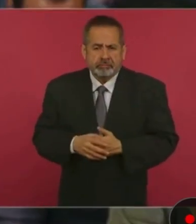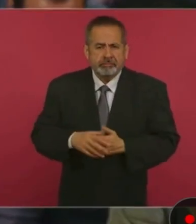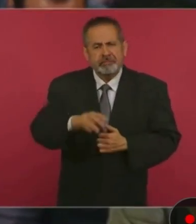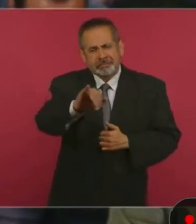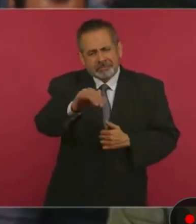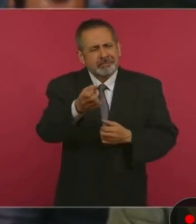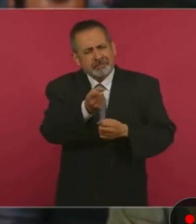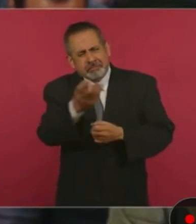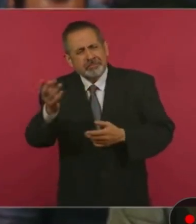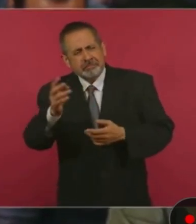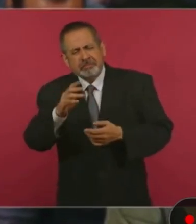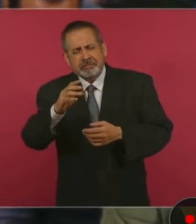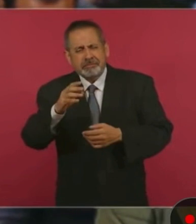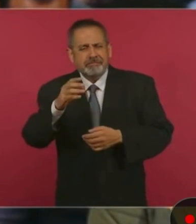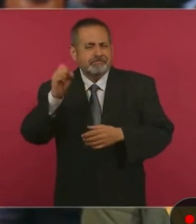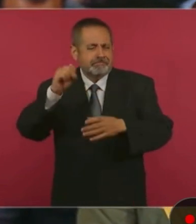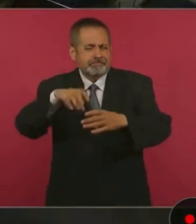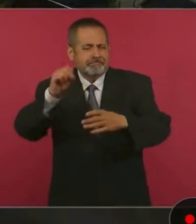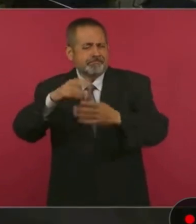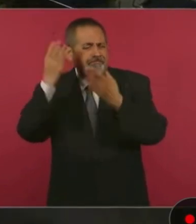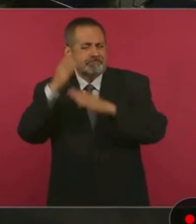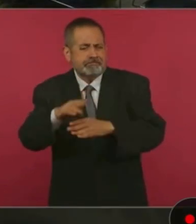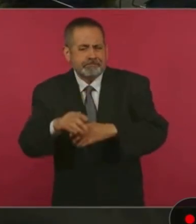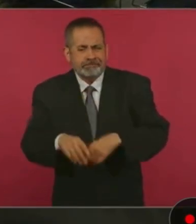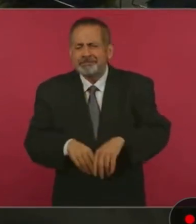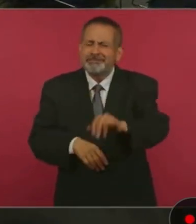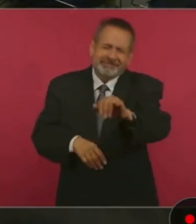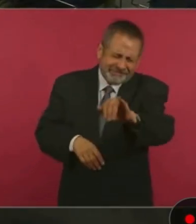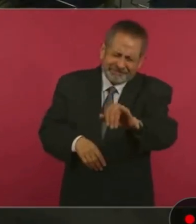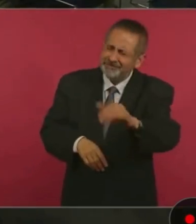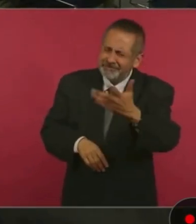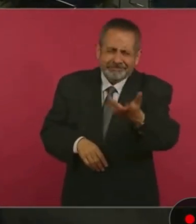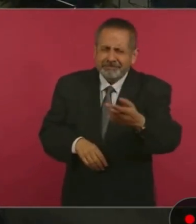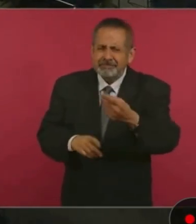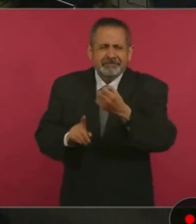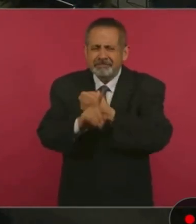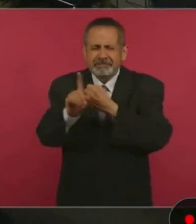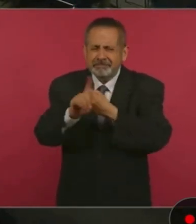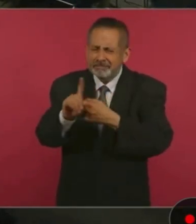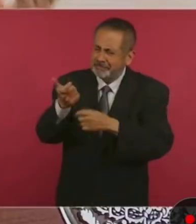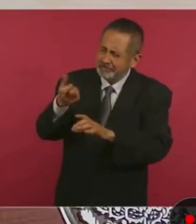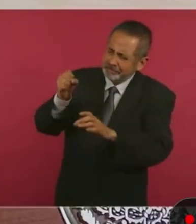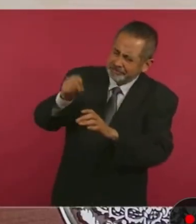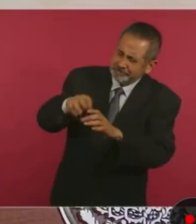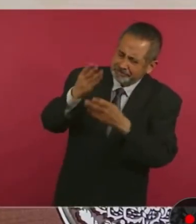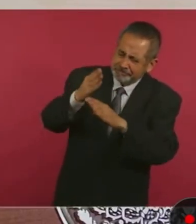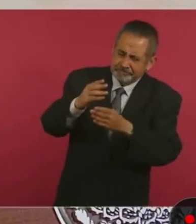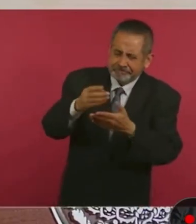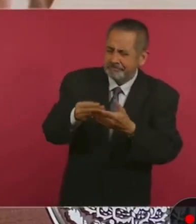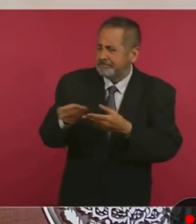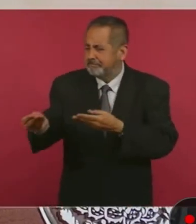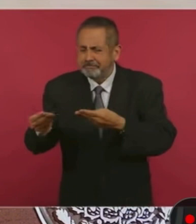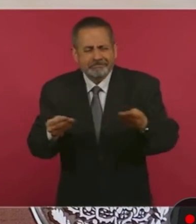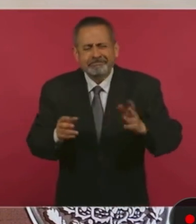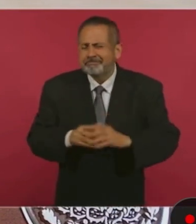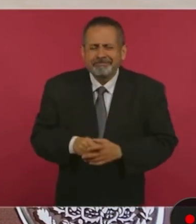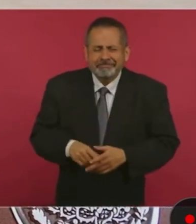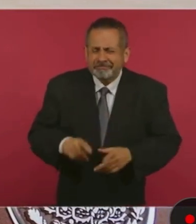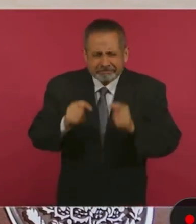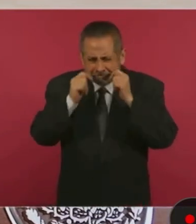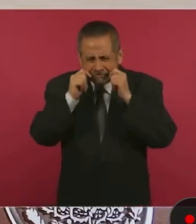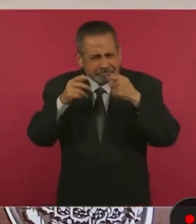Armadas. Sí. El instrumento no es el problema. Sino el fin. O sea, no es el